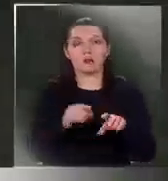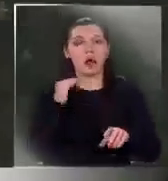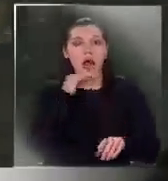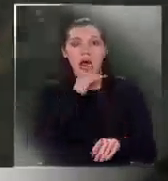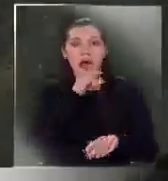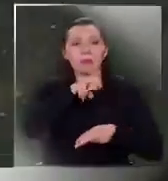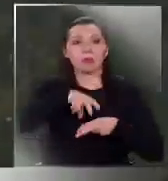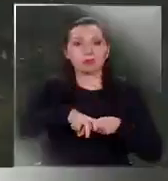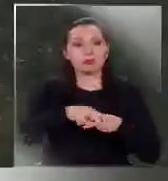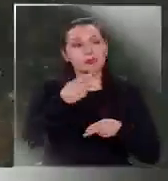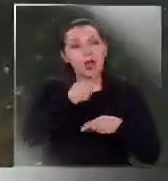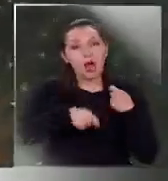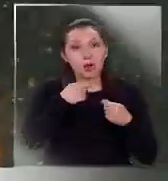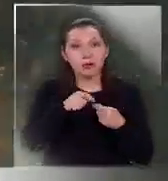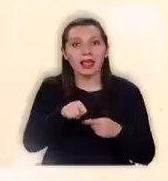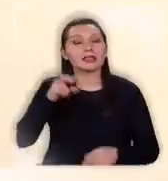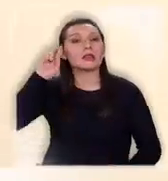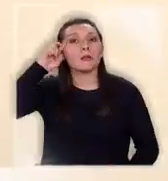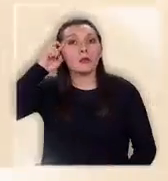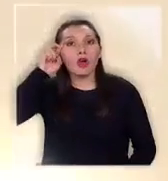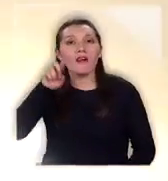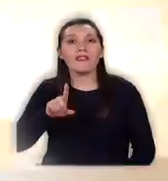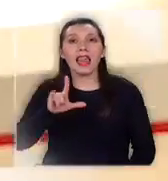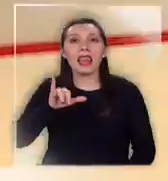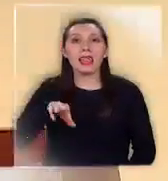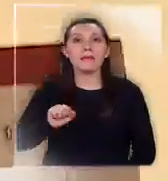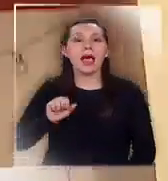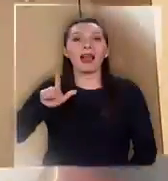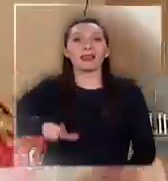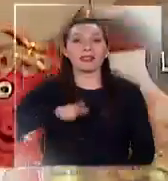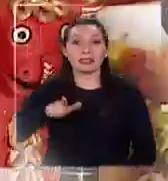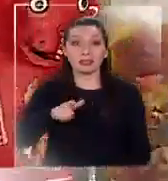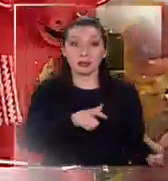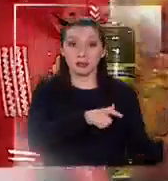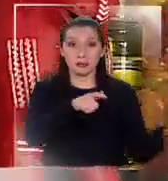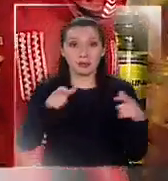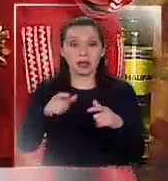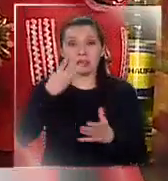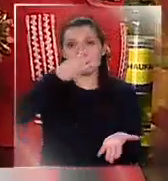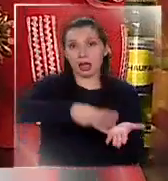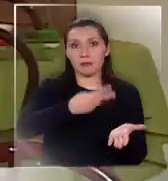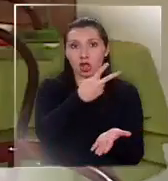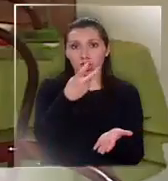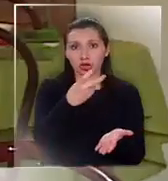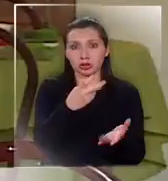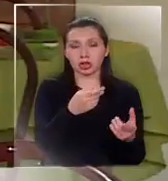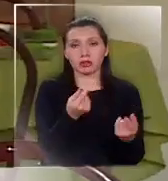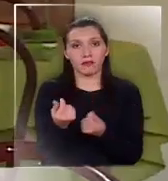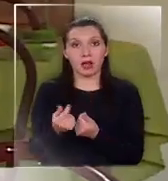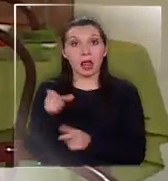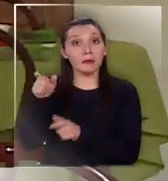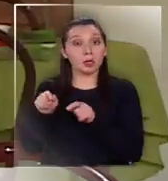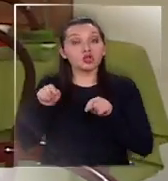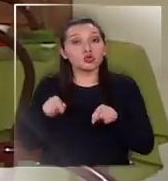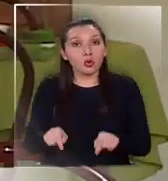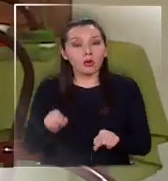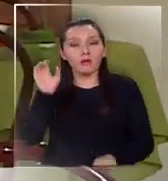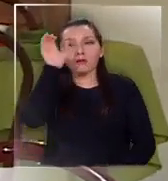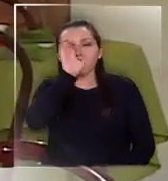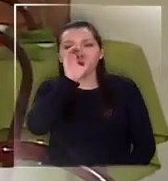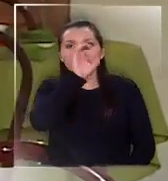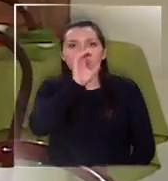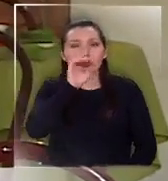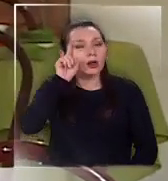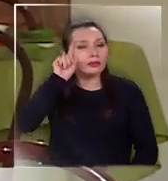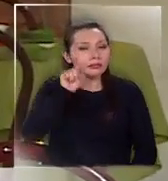Y eso fue lo que implementaron en Providencia, en Lima 17. Hay platos que van desde los 3.200 pesos. La gente hoy día está buscando la